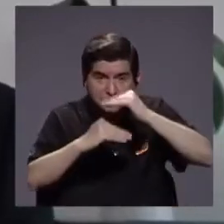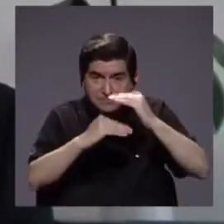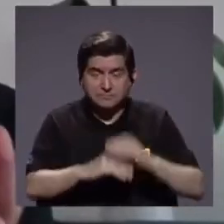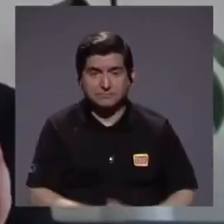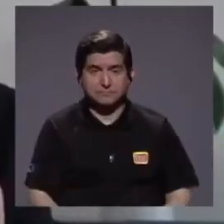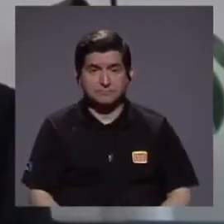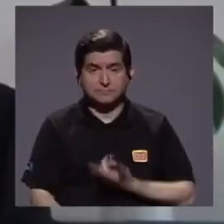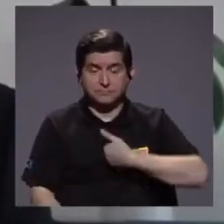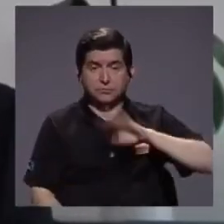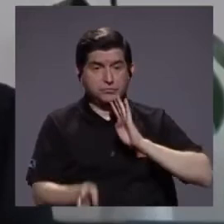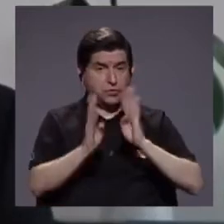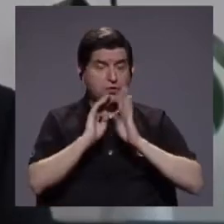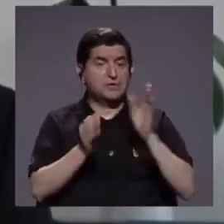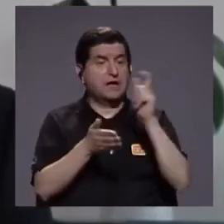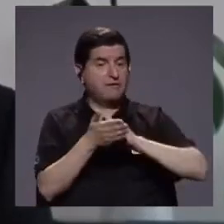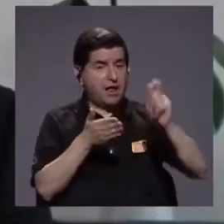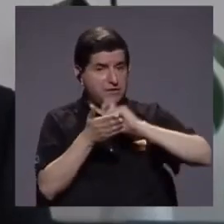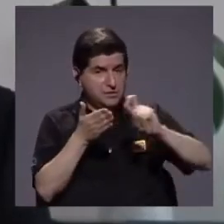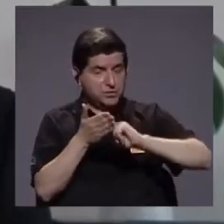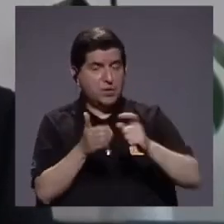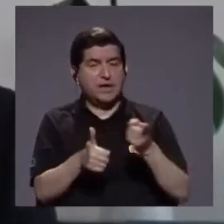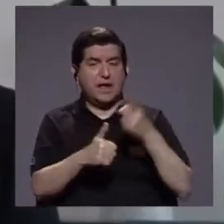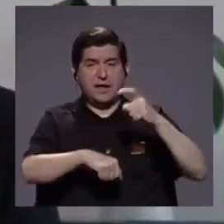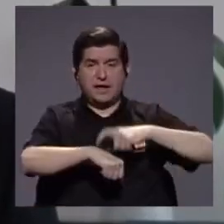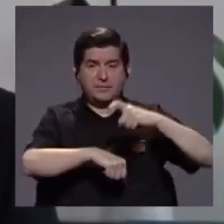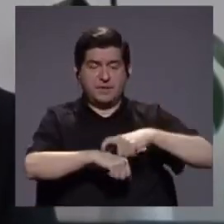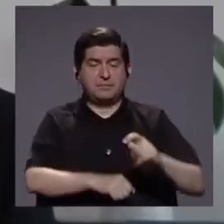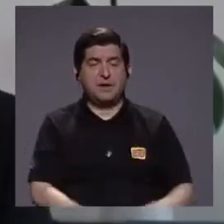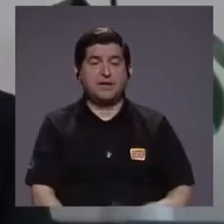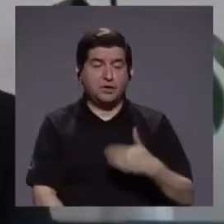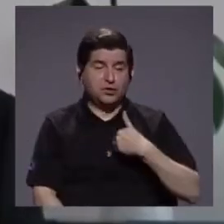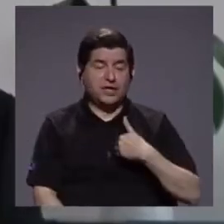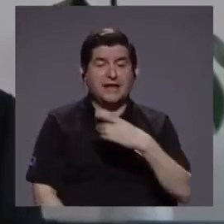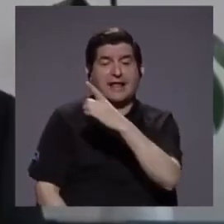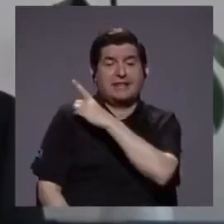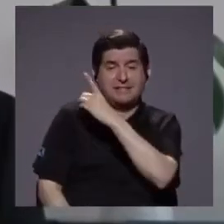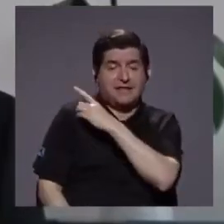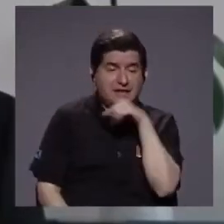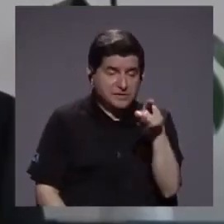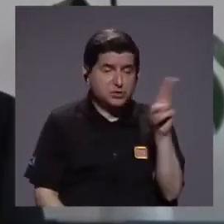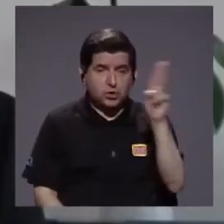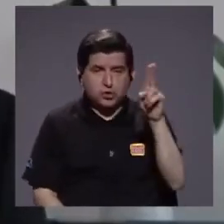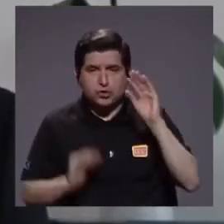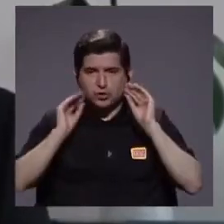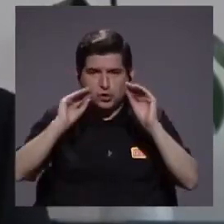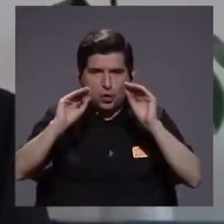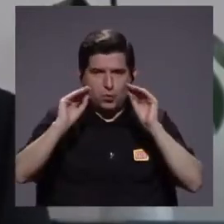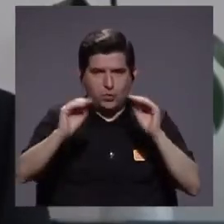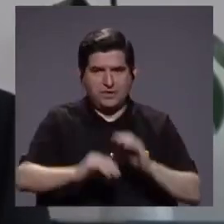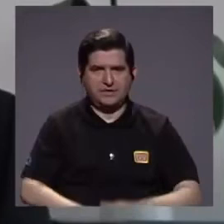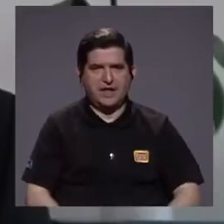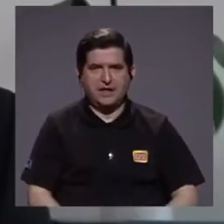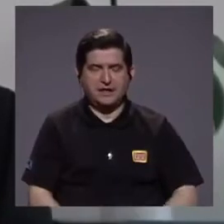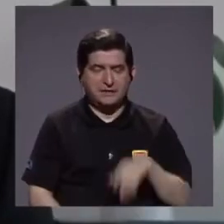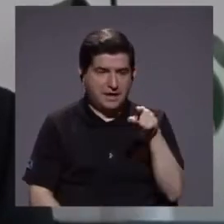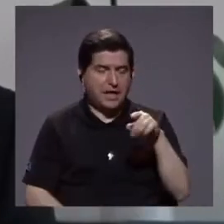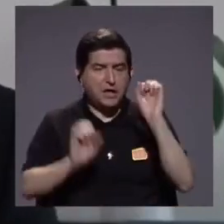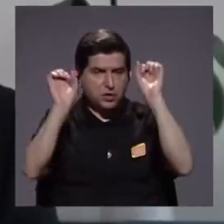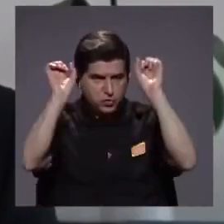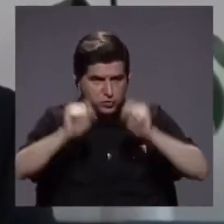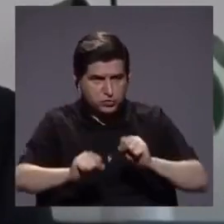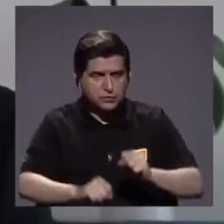evidentemente, cuando estamos hablando de escuelas, en primera instancia le corresponde a las direcciones de dichas unidades académicas el presentar